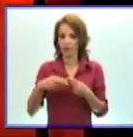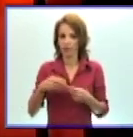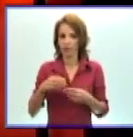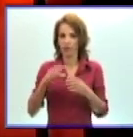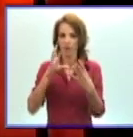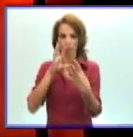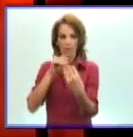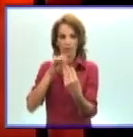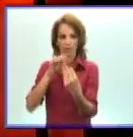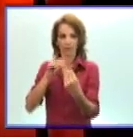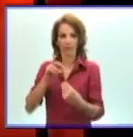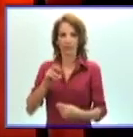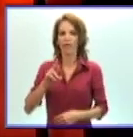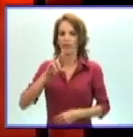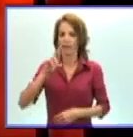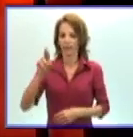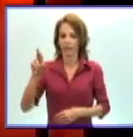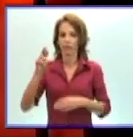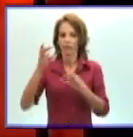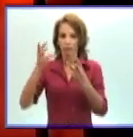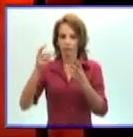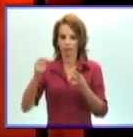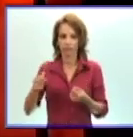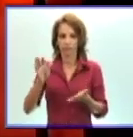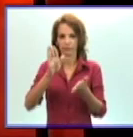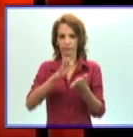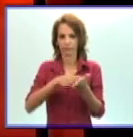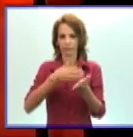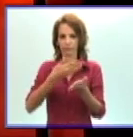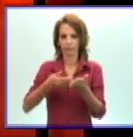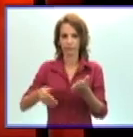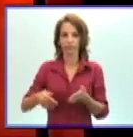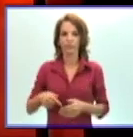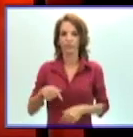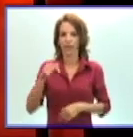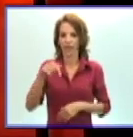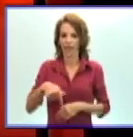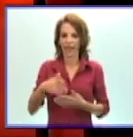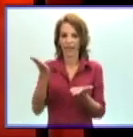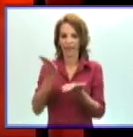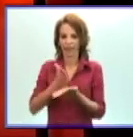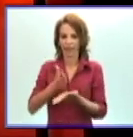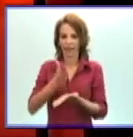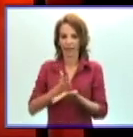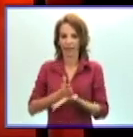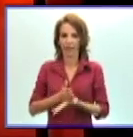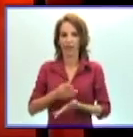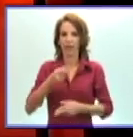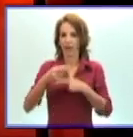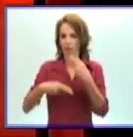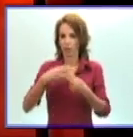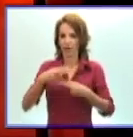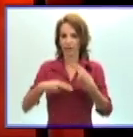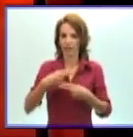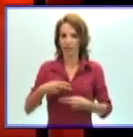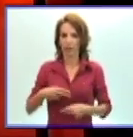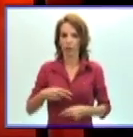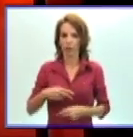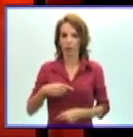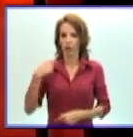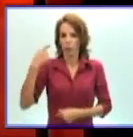de esa ficha. Creo que en esta clase hemos realizado una